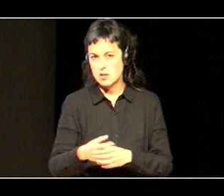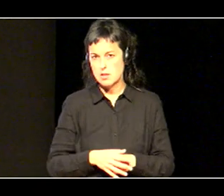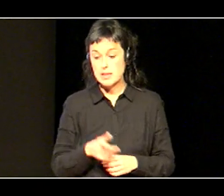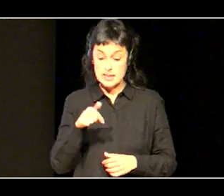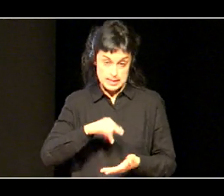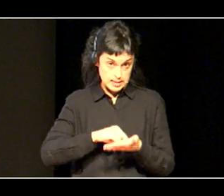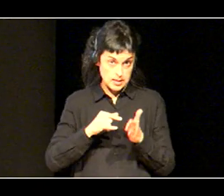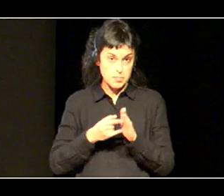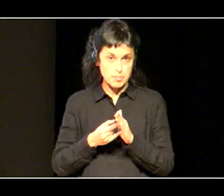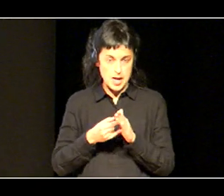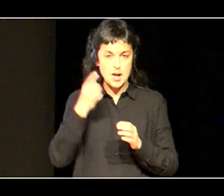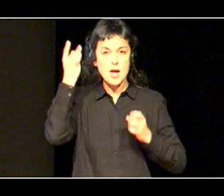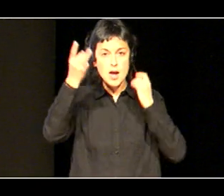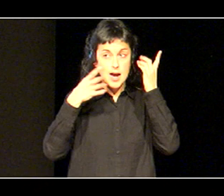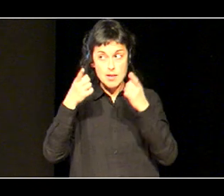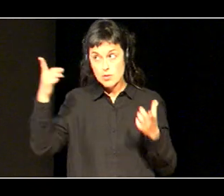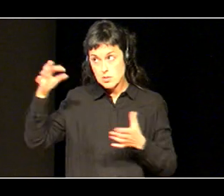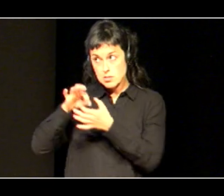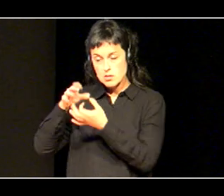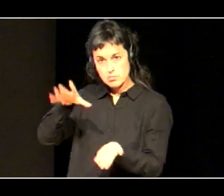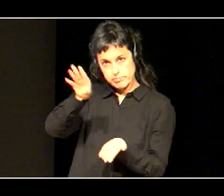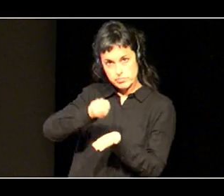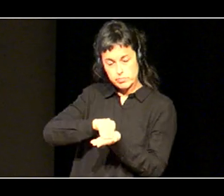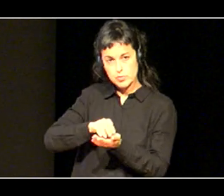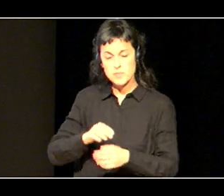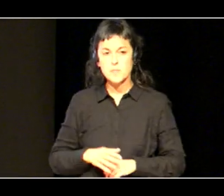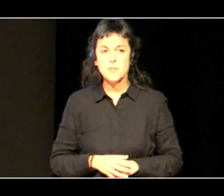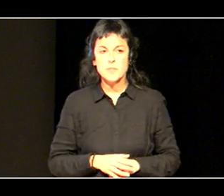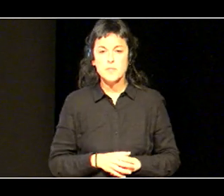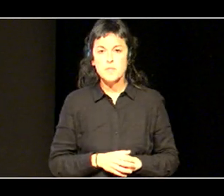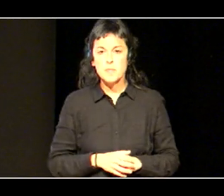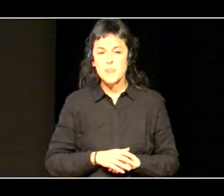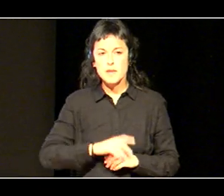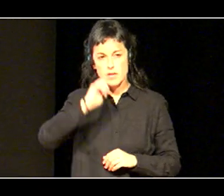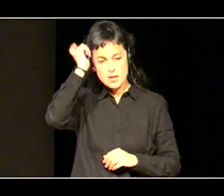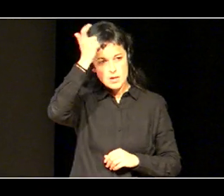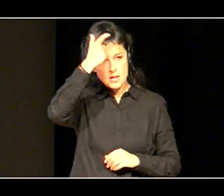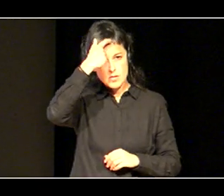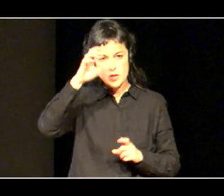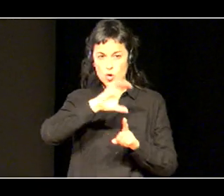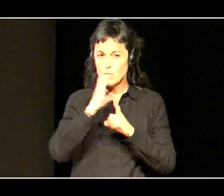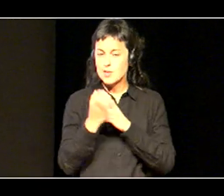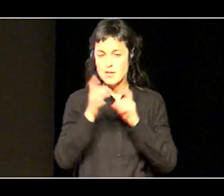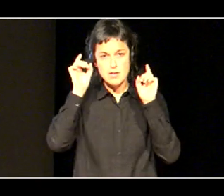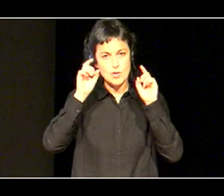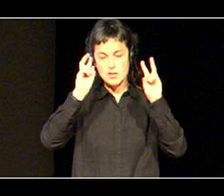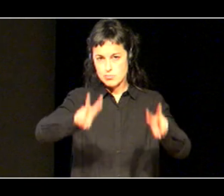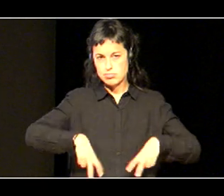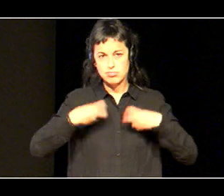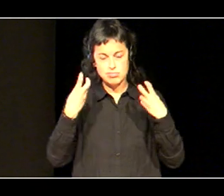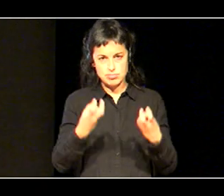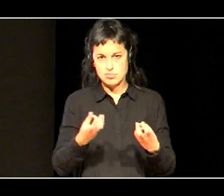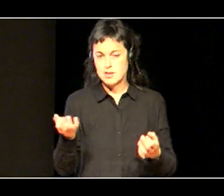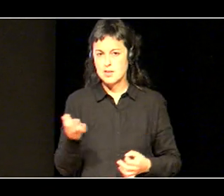se recogen acciones en ese sentido hay que redefinir el concepto de comunidad educativa y en esa definición